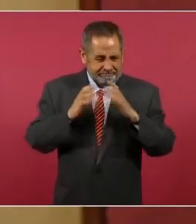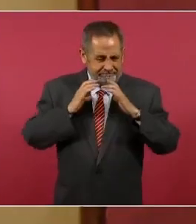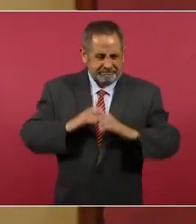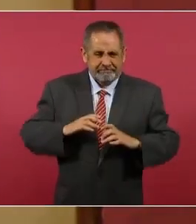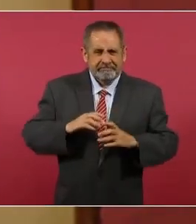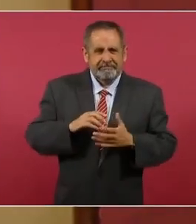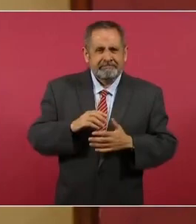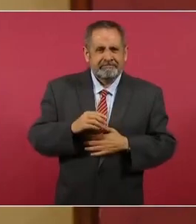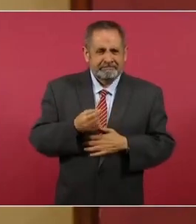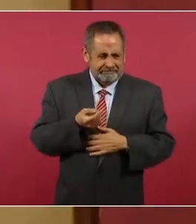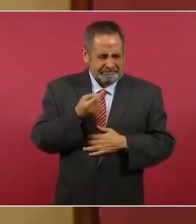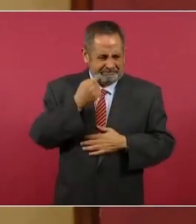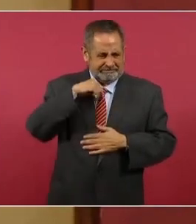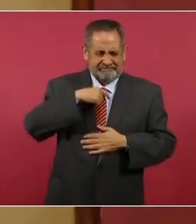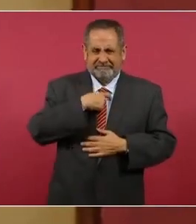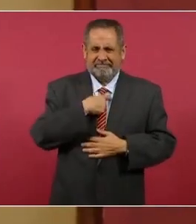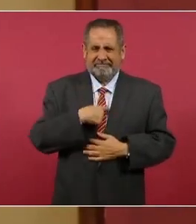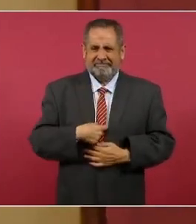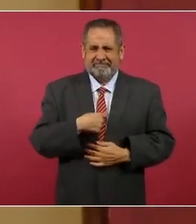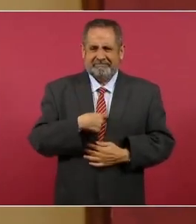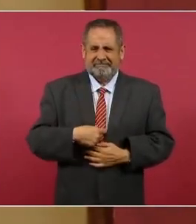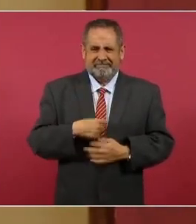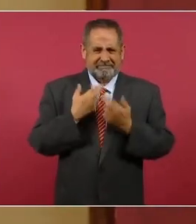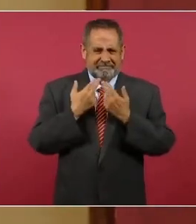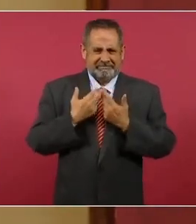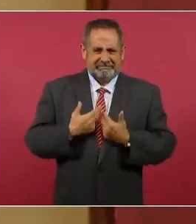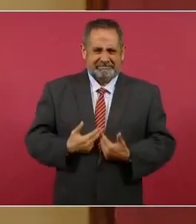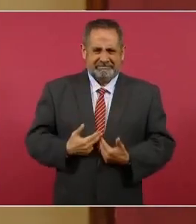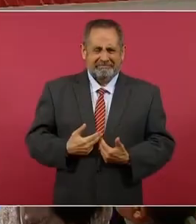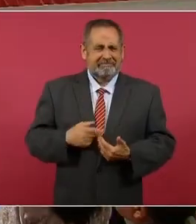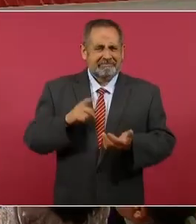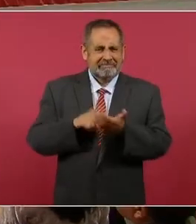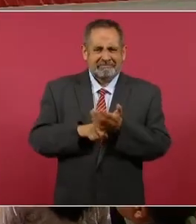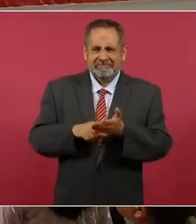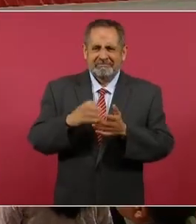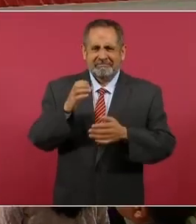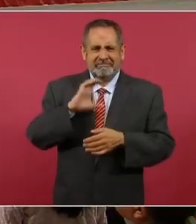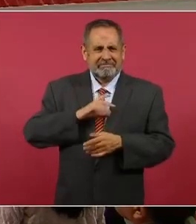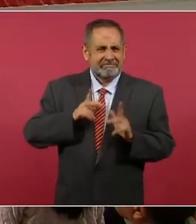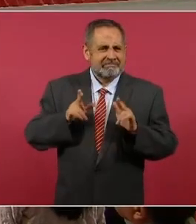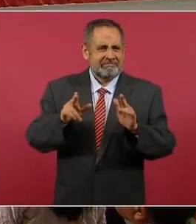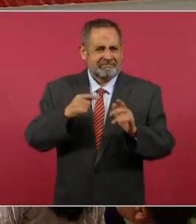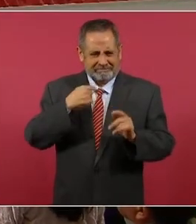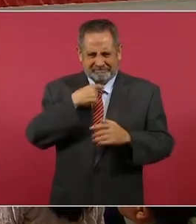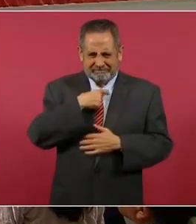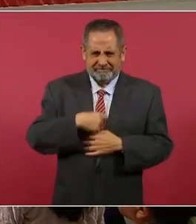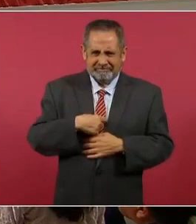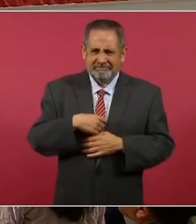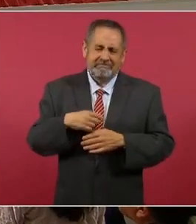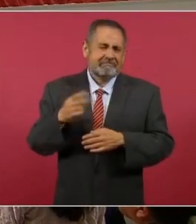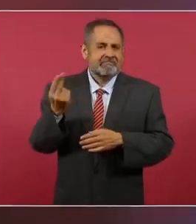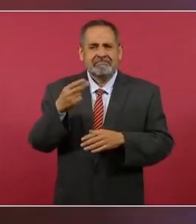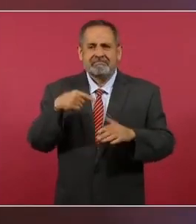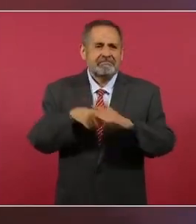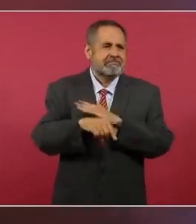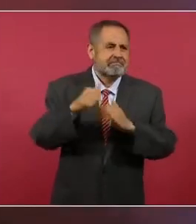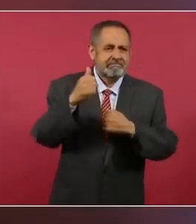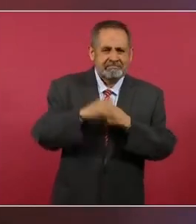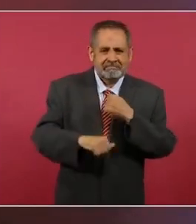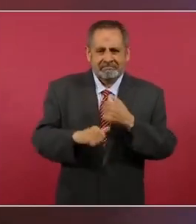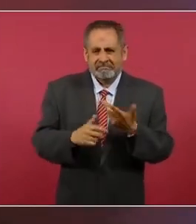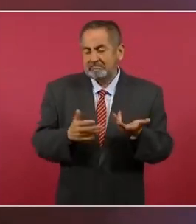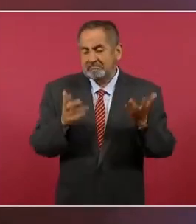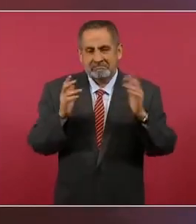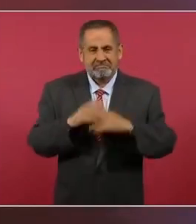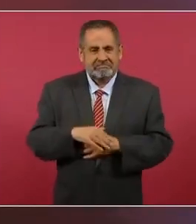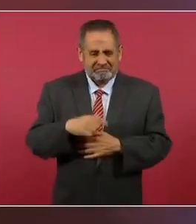aparato gastrointestinal, del intestino, puede causar necrosis y requerir una cirugía urgente o sencillamente